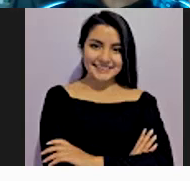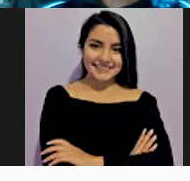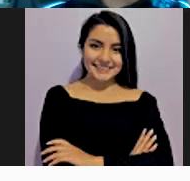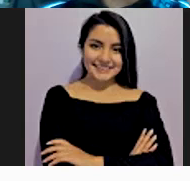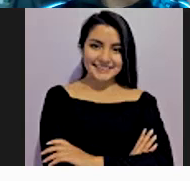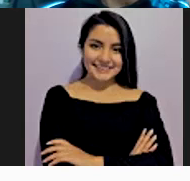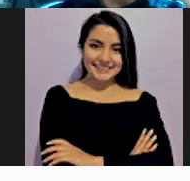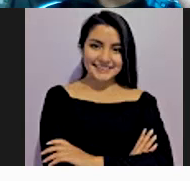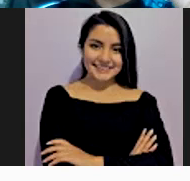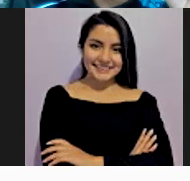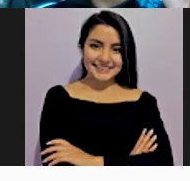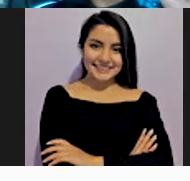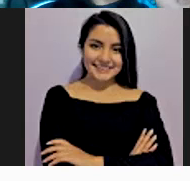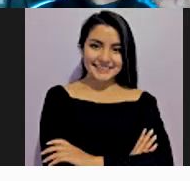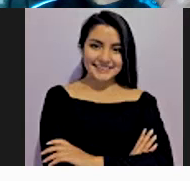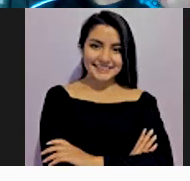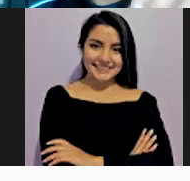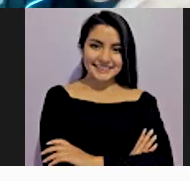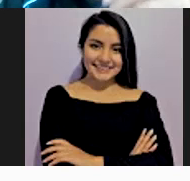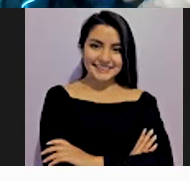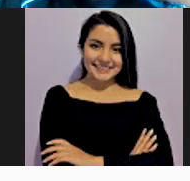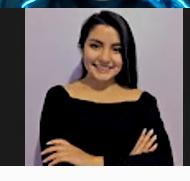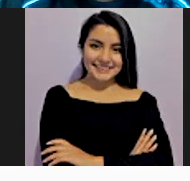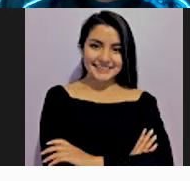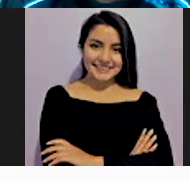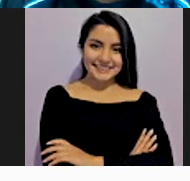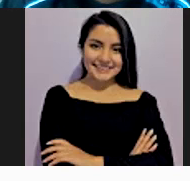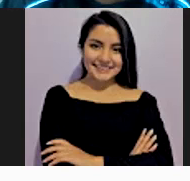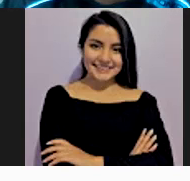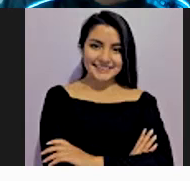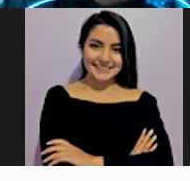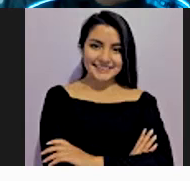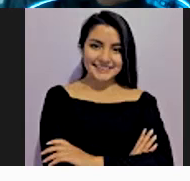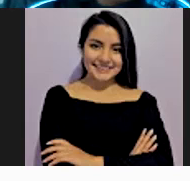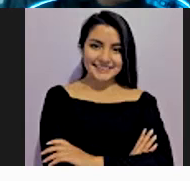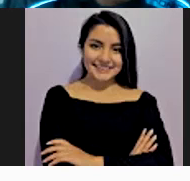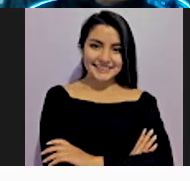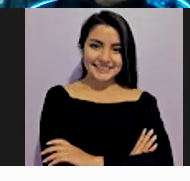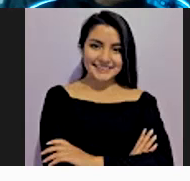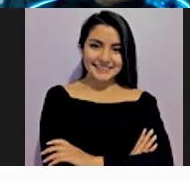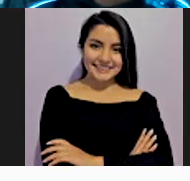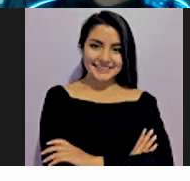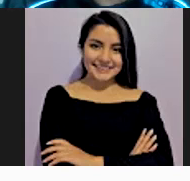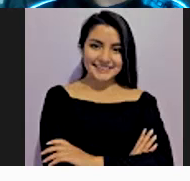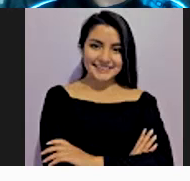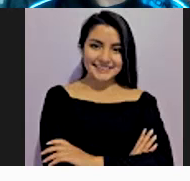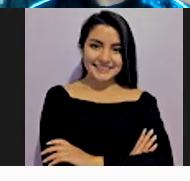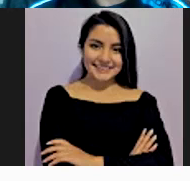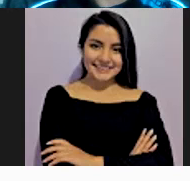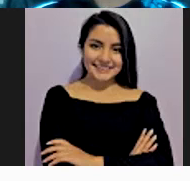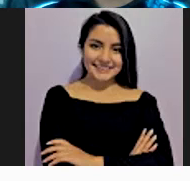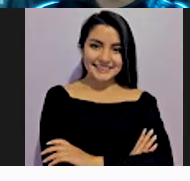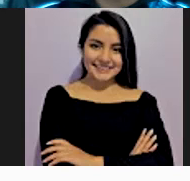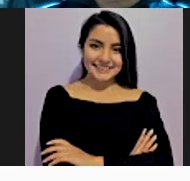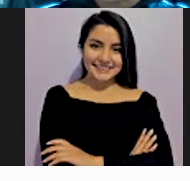n o para tener n, debo saber de qué tipo de material voy a diseñar el canal. Estoy hablando de qué, de un